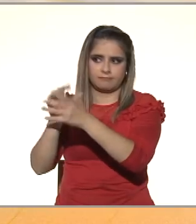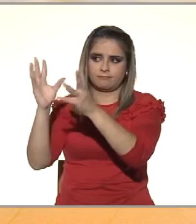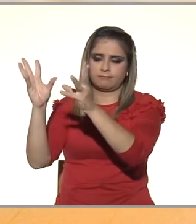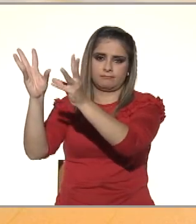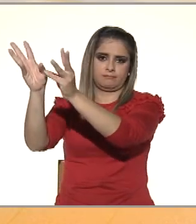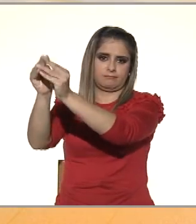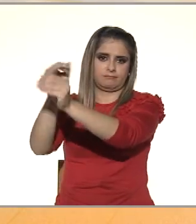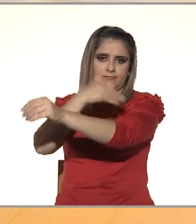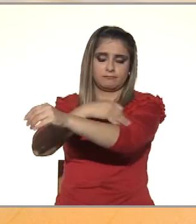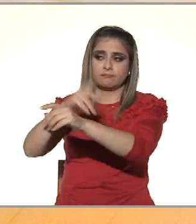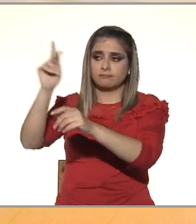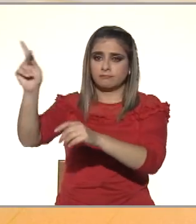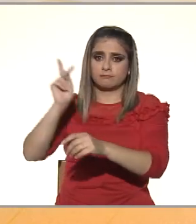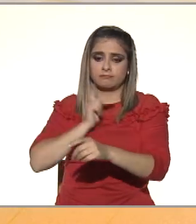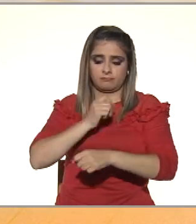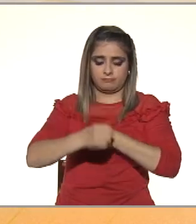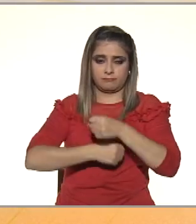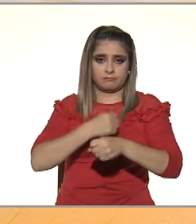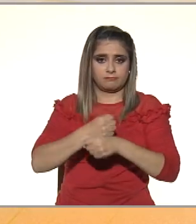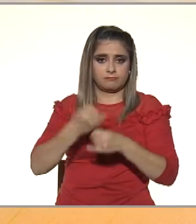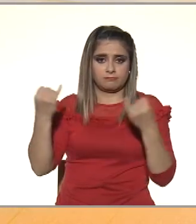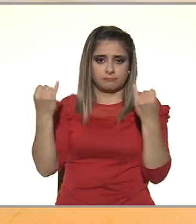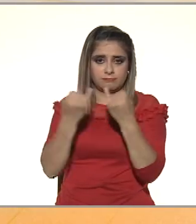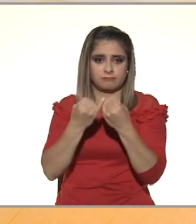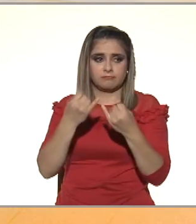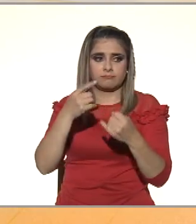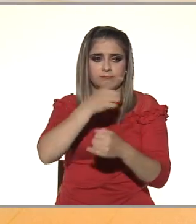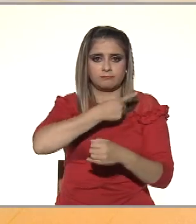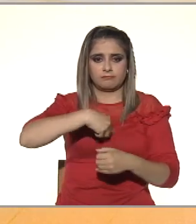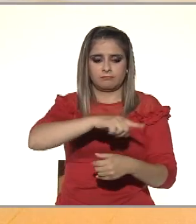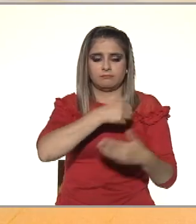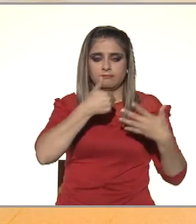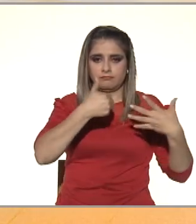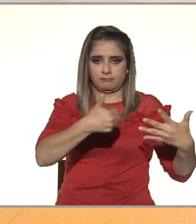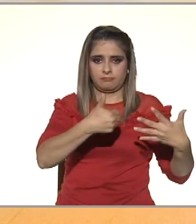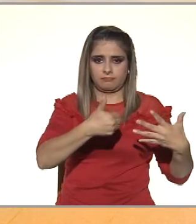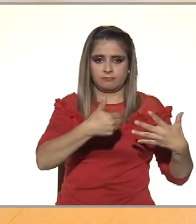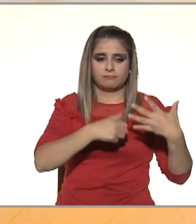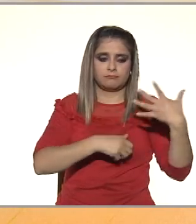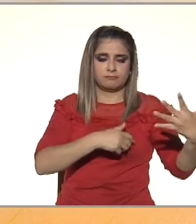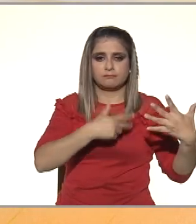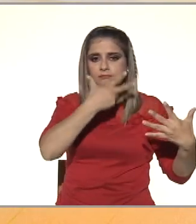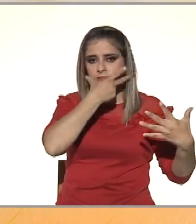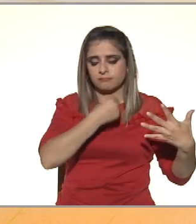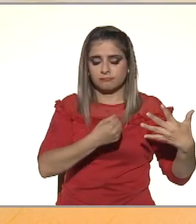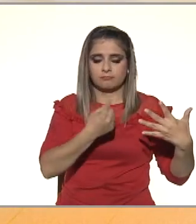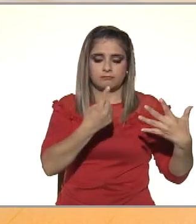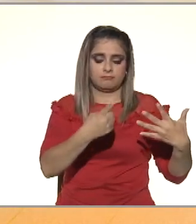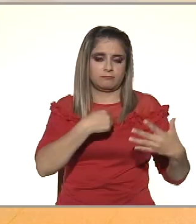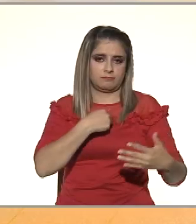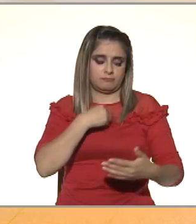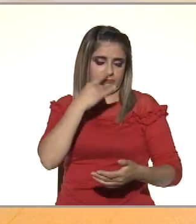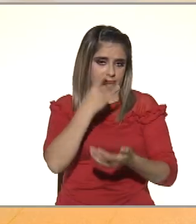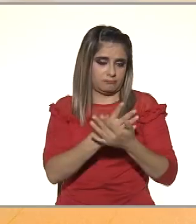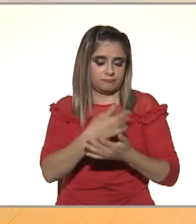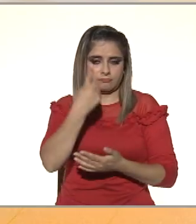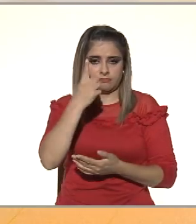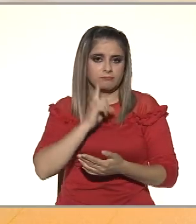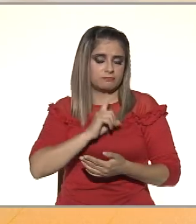niños de nuestra edad. Nosotros somos 6 de la familia, 5 hombres y yo única como